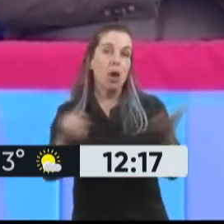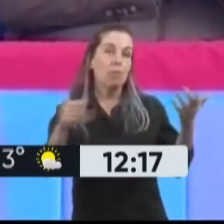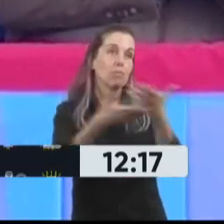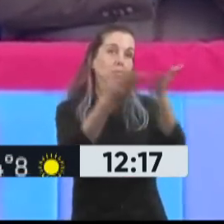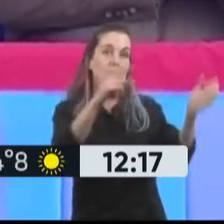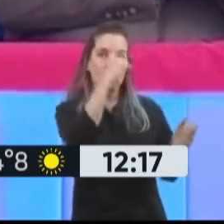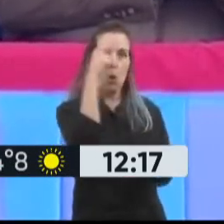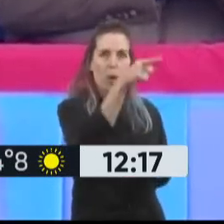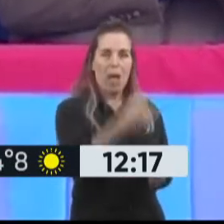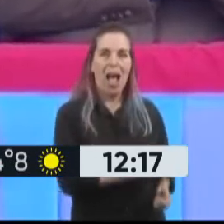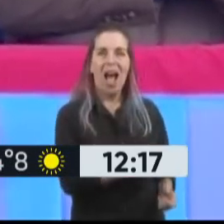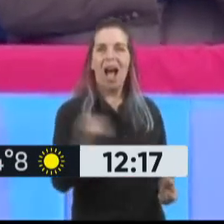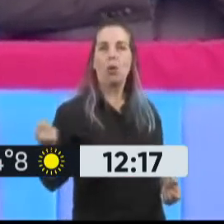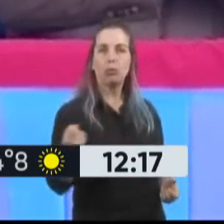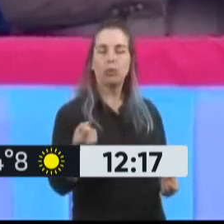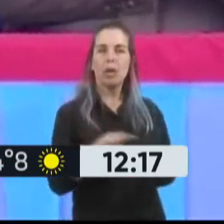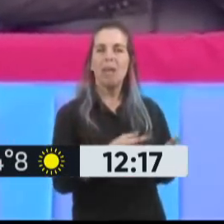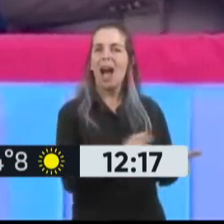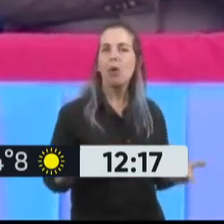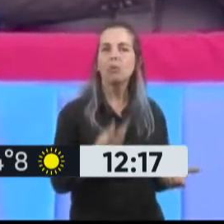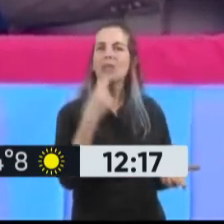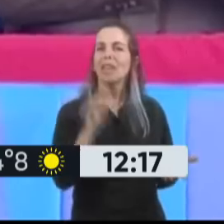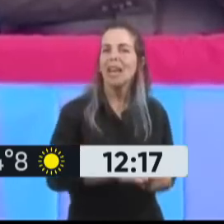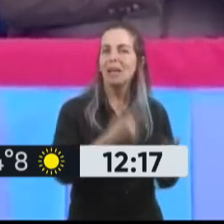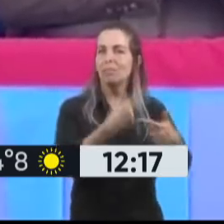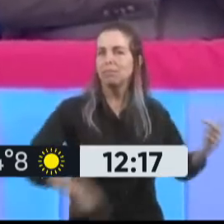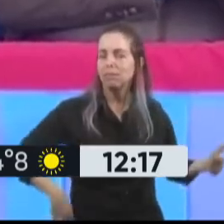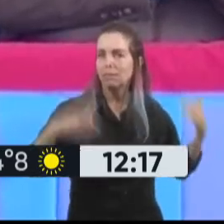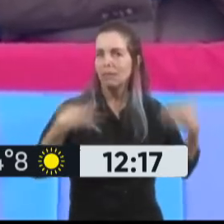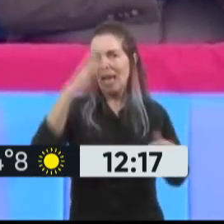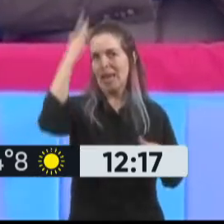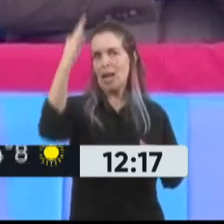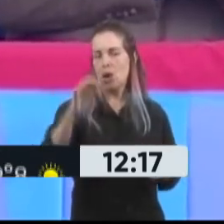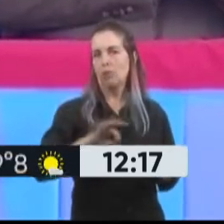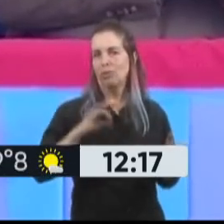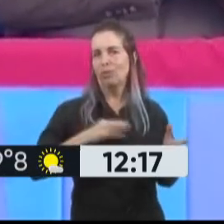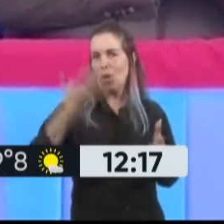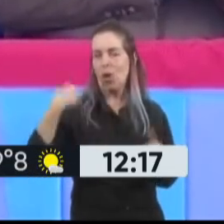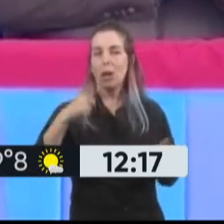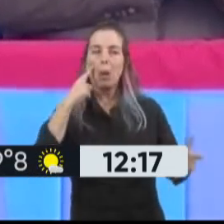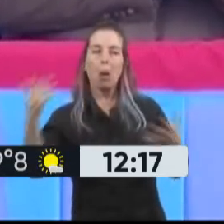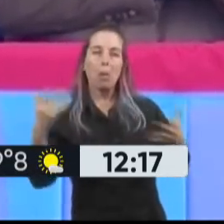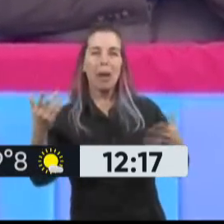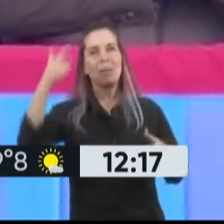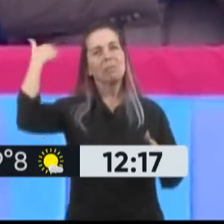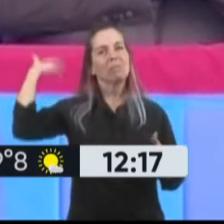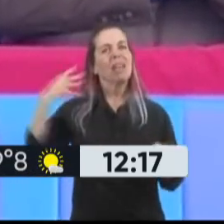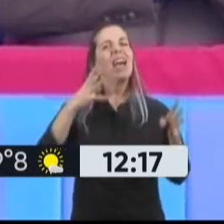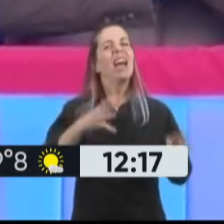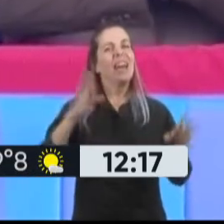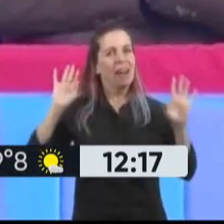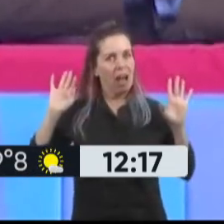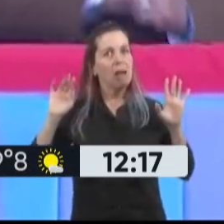ajuste fiscal más grande de la historia de la humanidad, solo comparables con los que se hicieron después de la guerra y tampoco alcanzan este